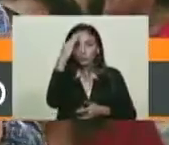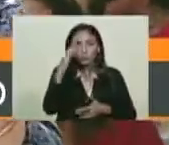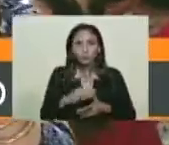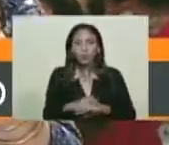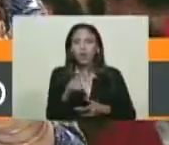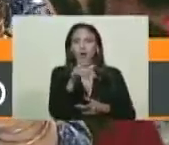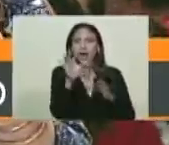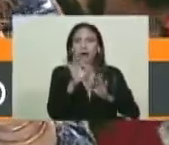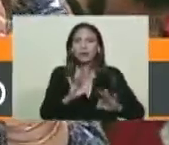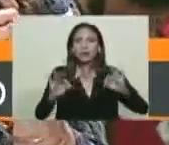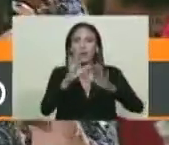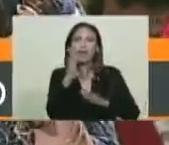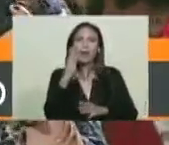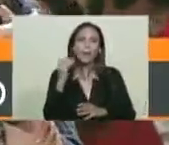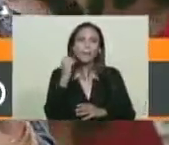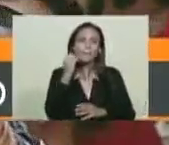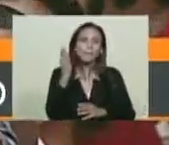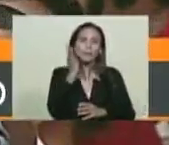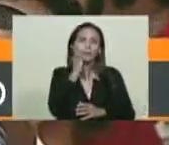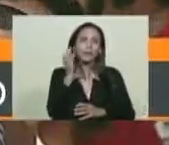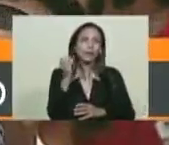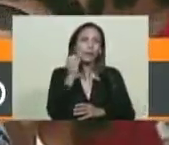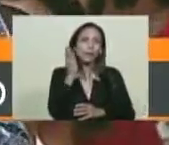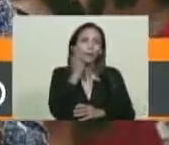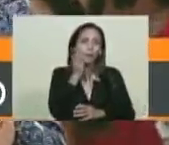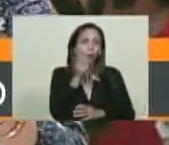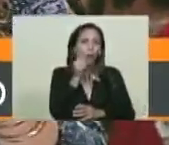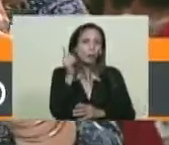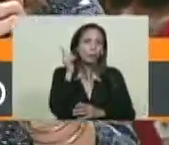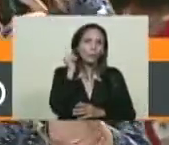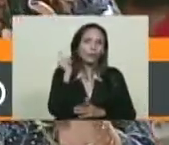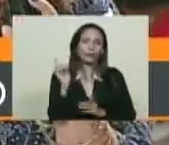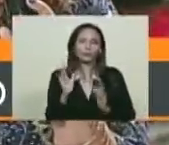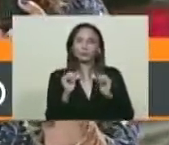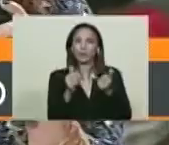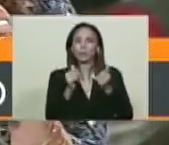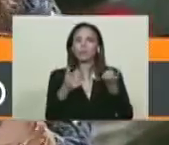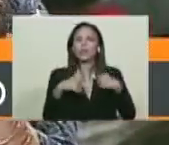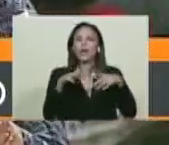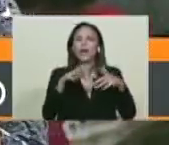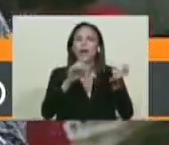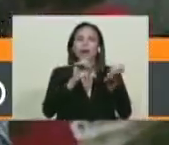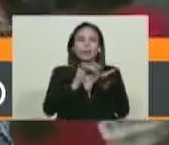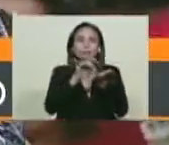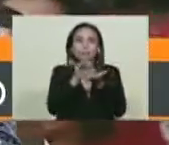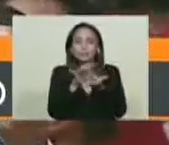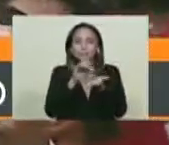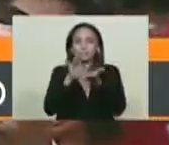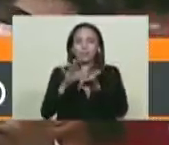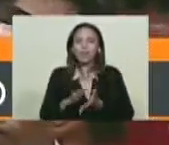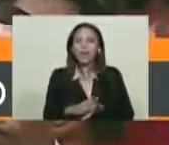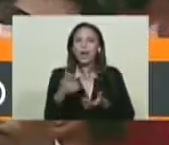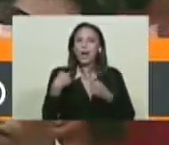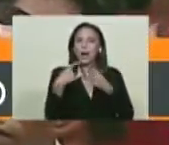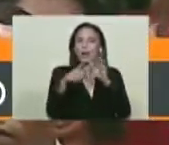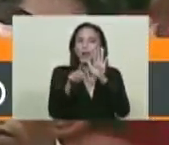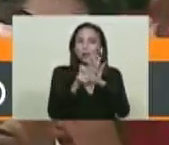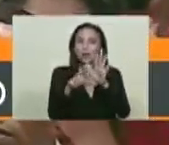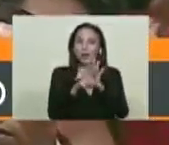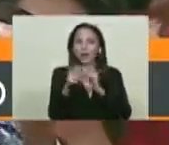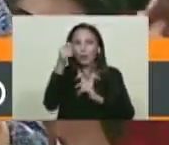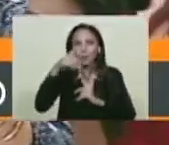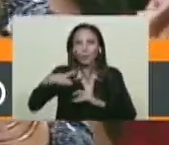va a tener padrinos para que los amparen. Cuando empiecen a caer por aplicación de la ley con el